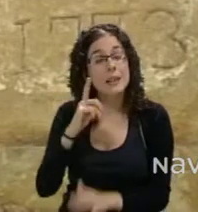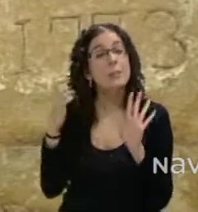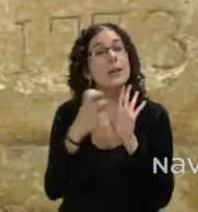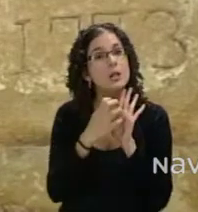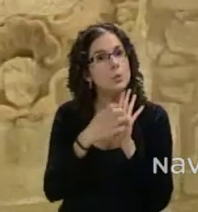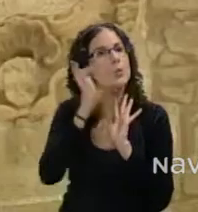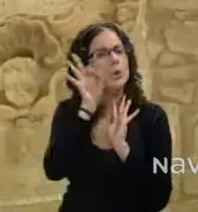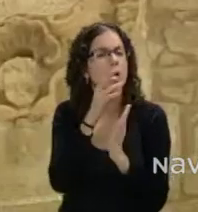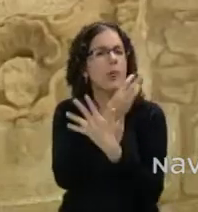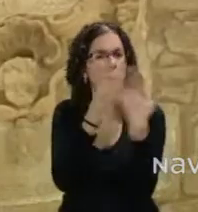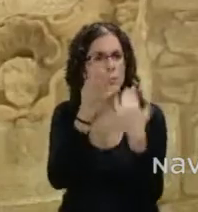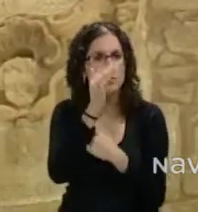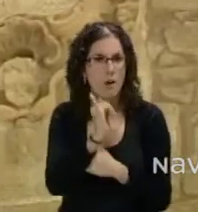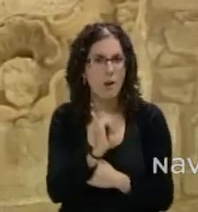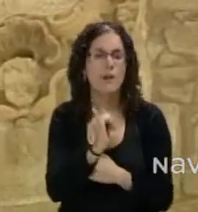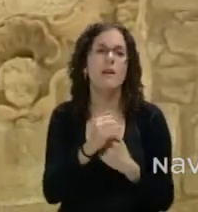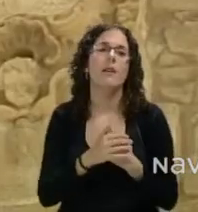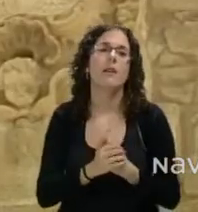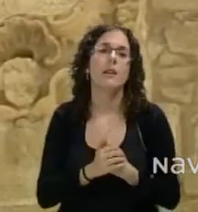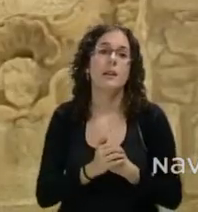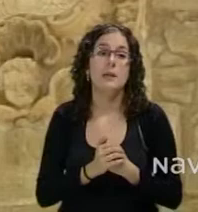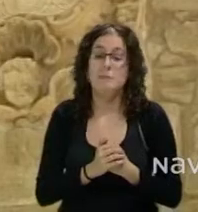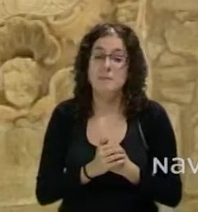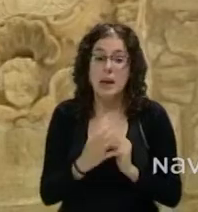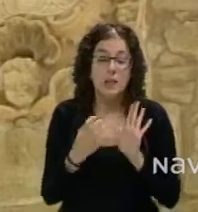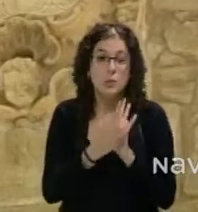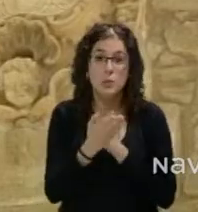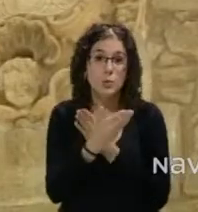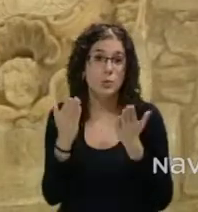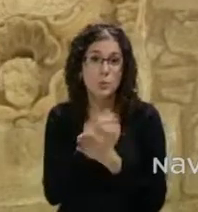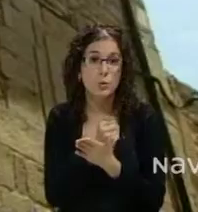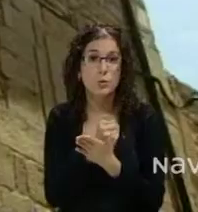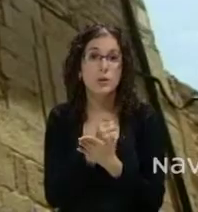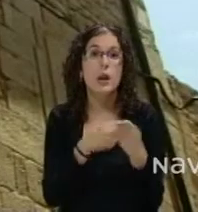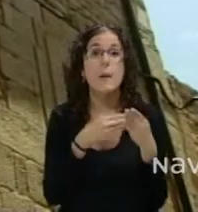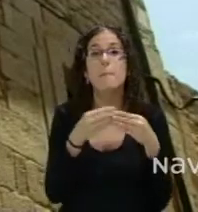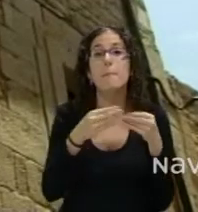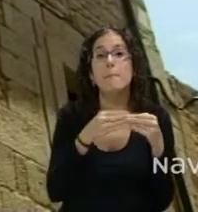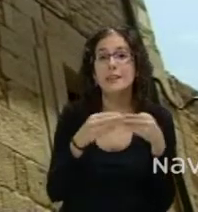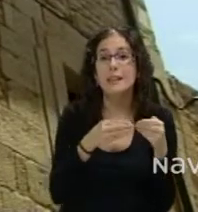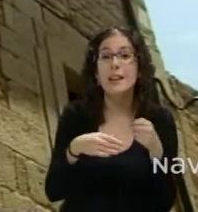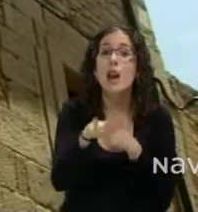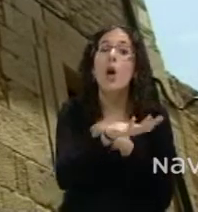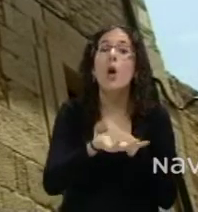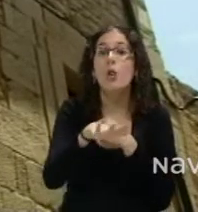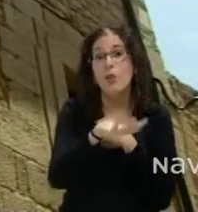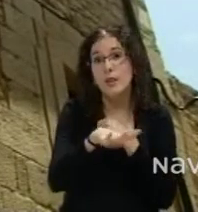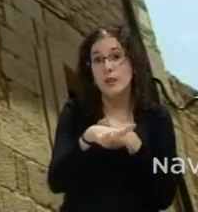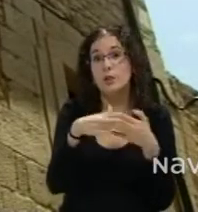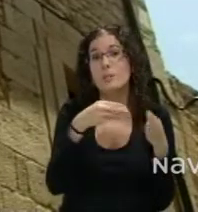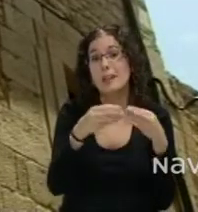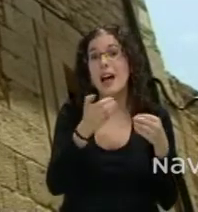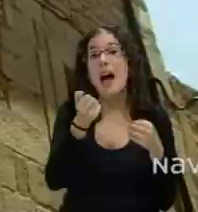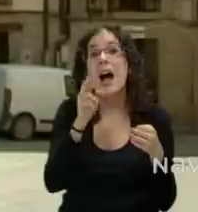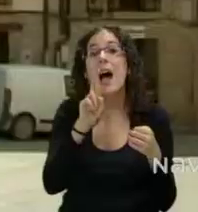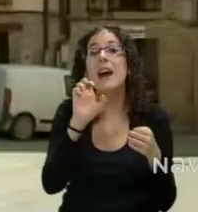XVIII, sobre todo. Todos estos están hechos en el material de la zona que es arenisca. Sin embargo, hay alguno